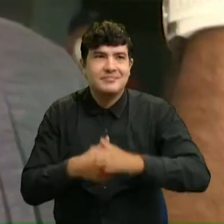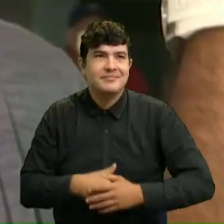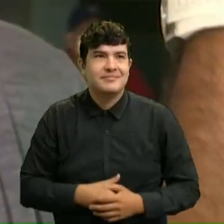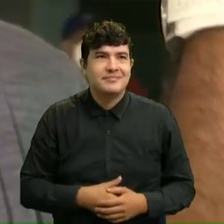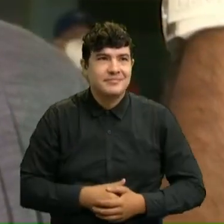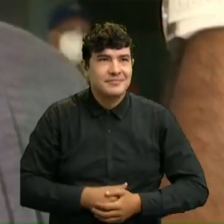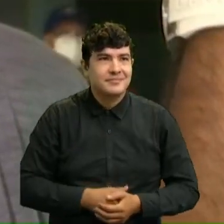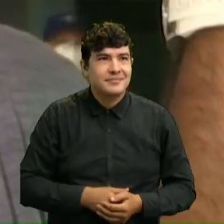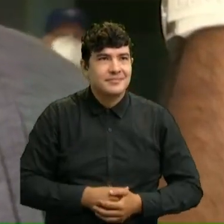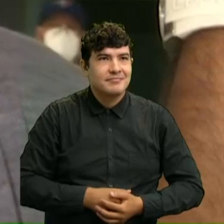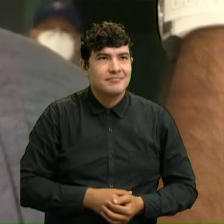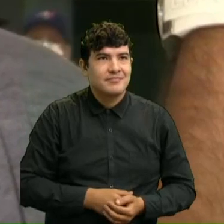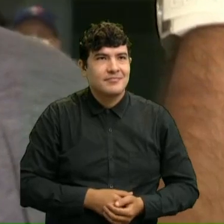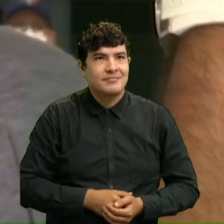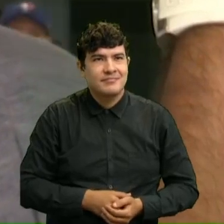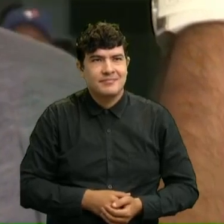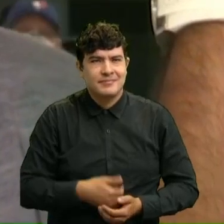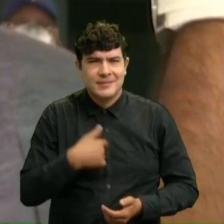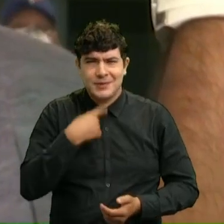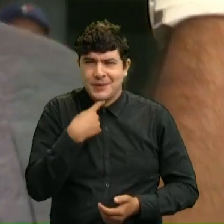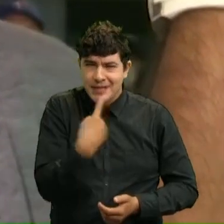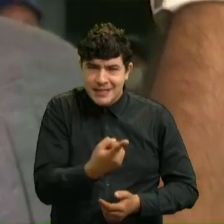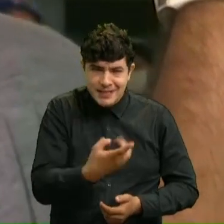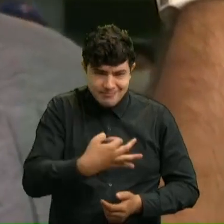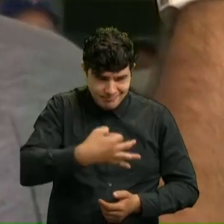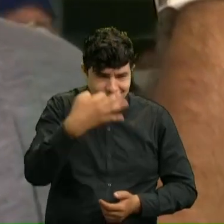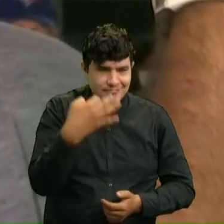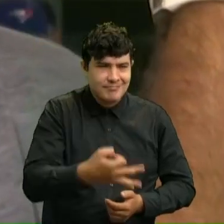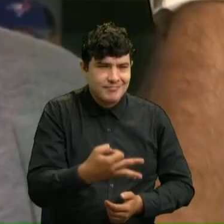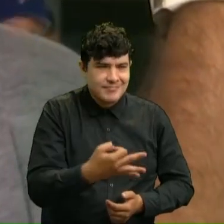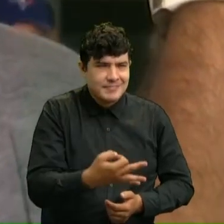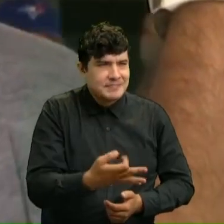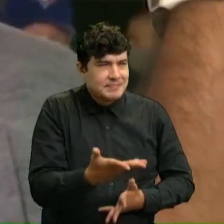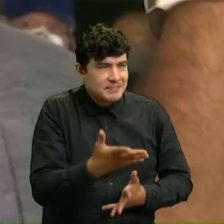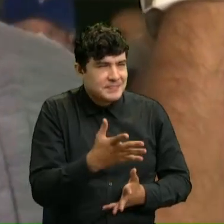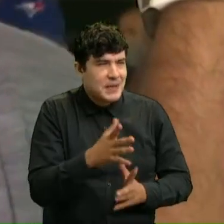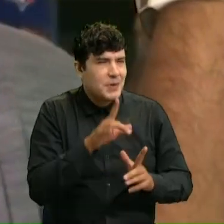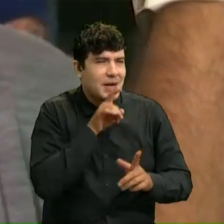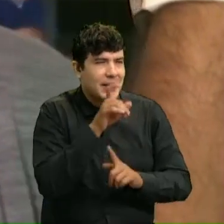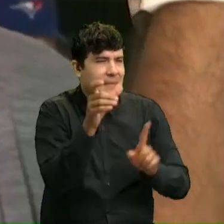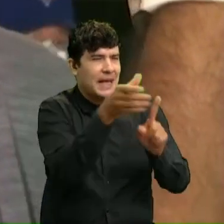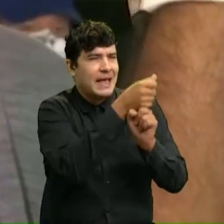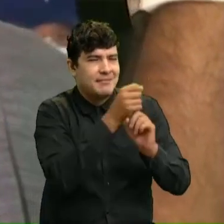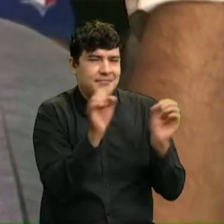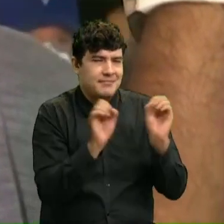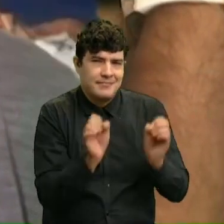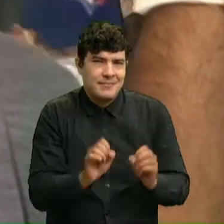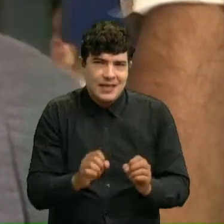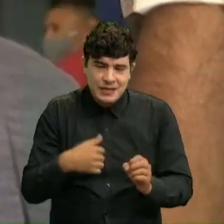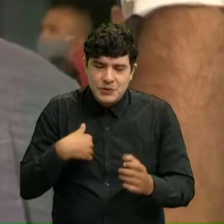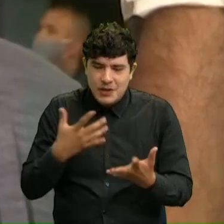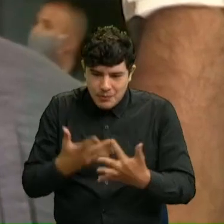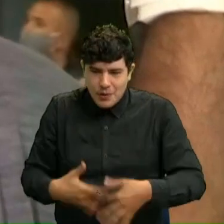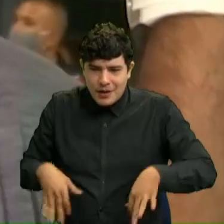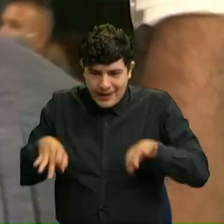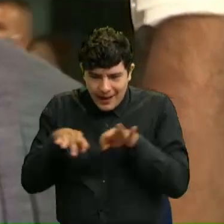absolutamente, con certeza qué se puede conseguir. Me parece que lo más importante es cuando ya estemos